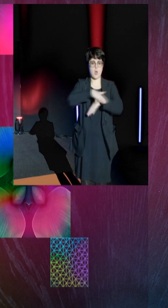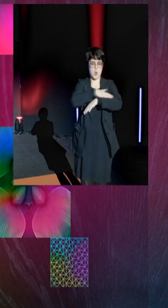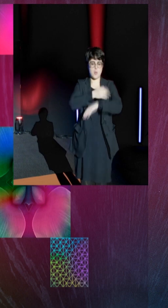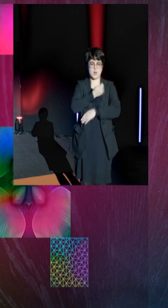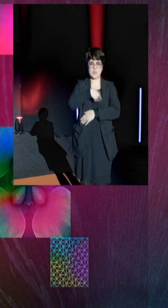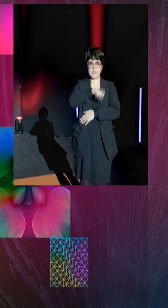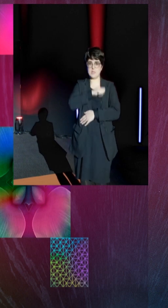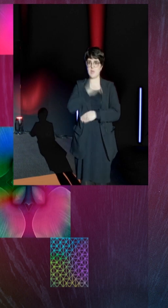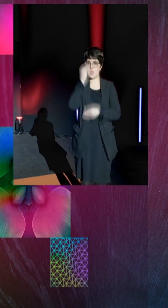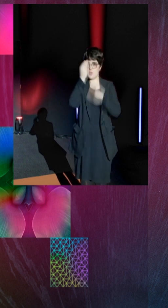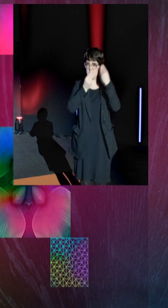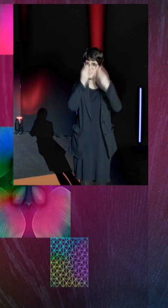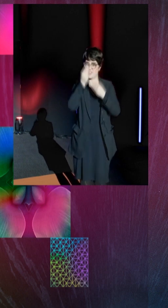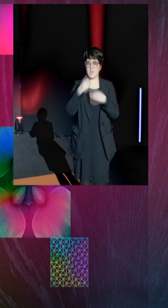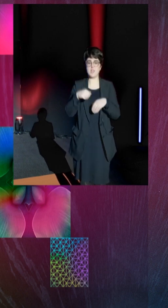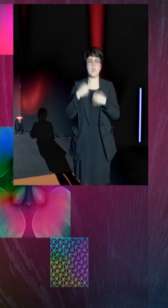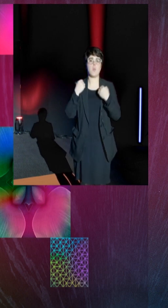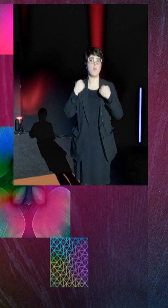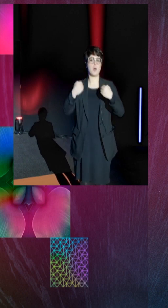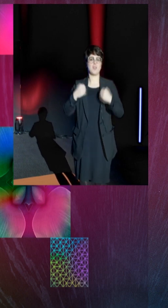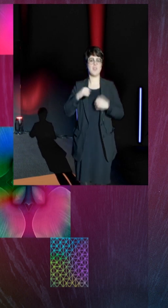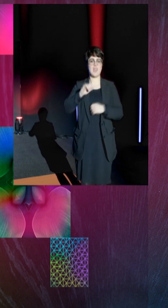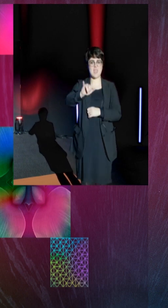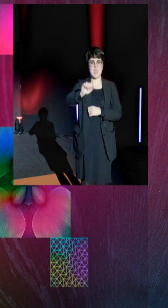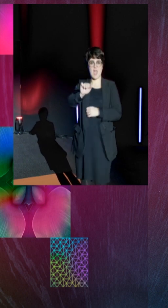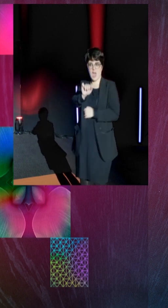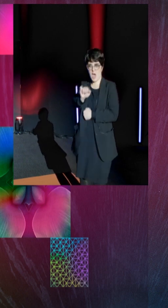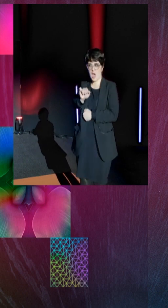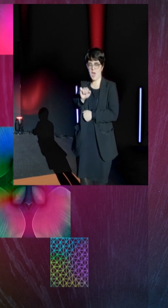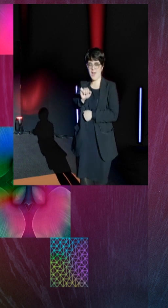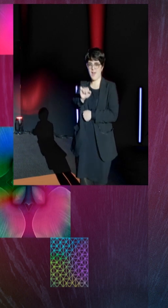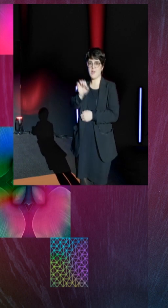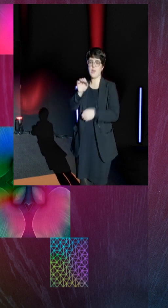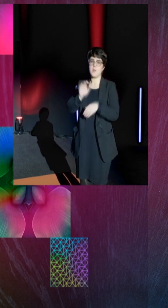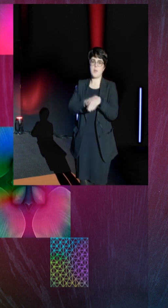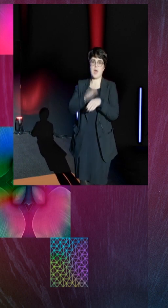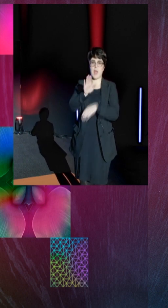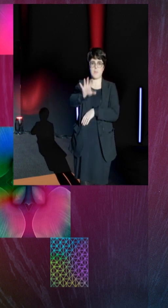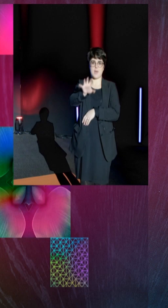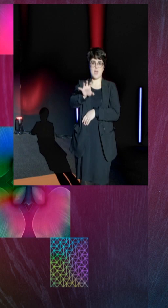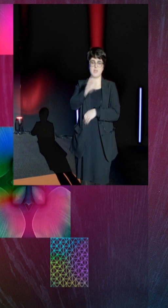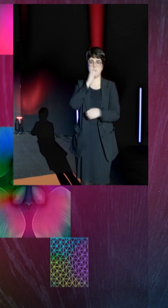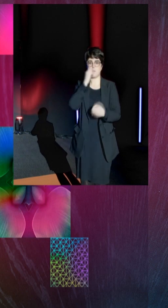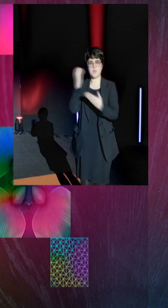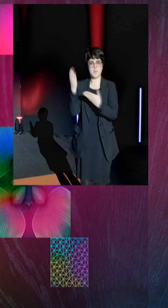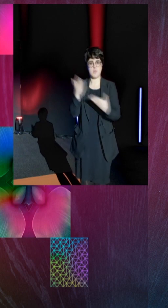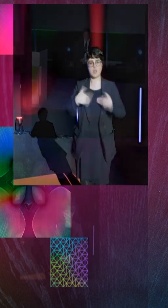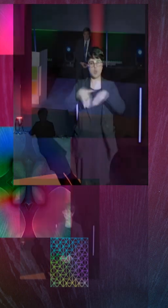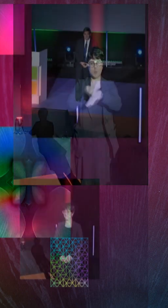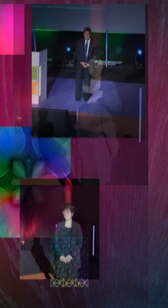compartir las reflexiones sobre el potencial de la Inteligencia artificial para nuestro país bienvenido